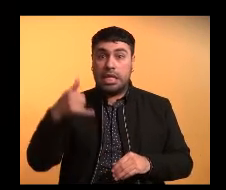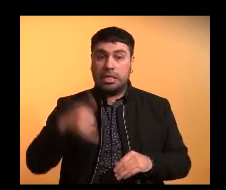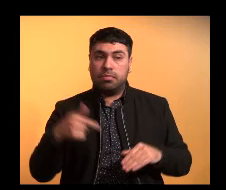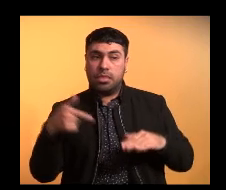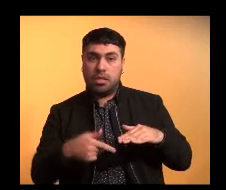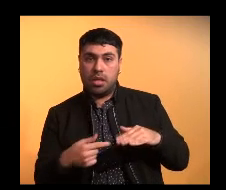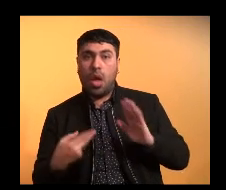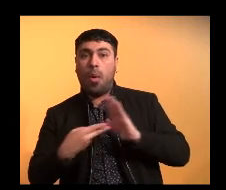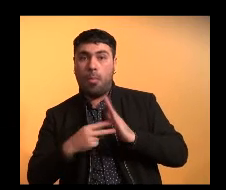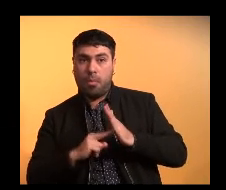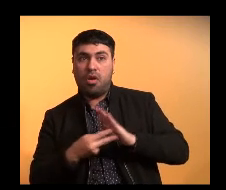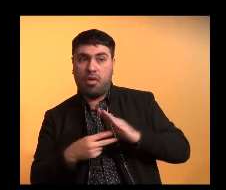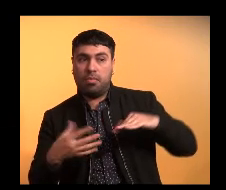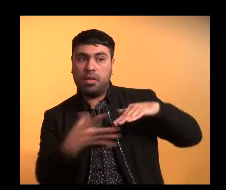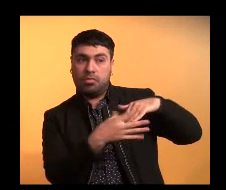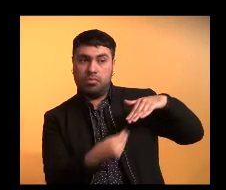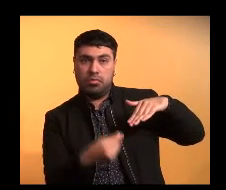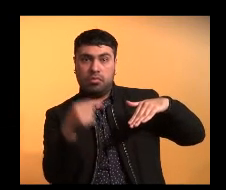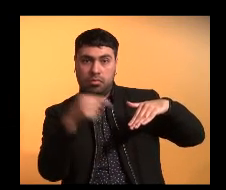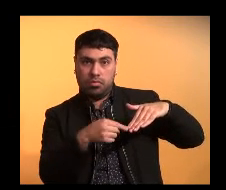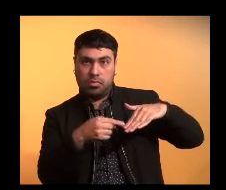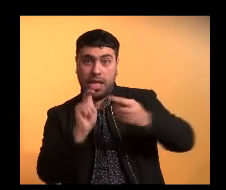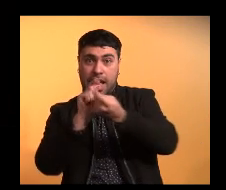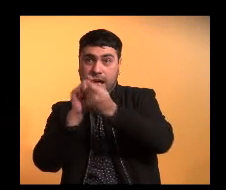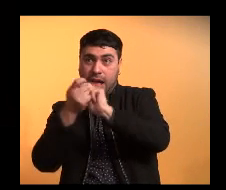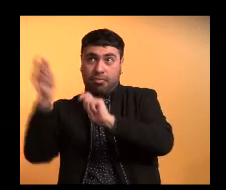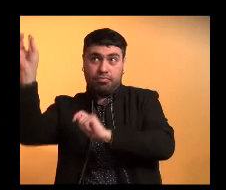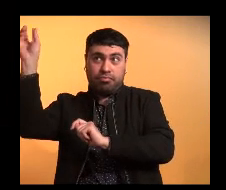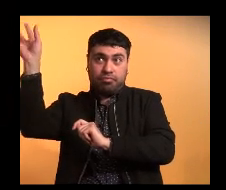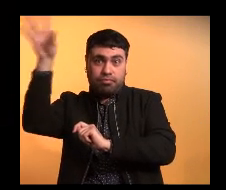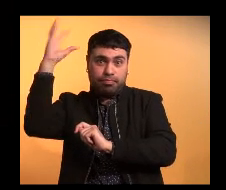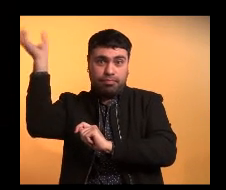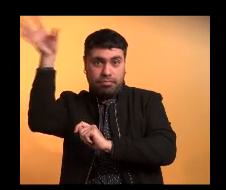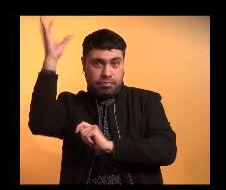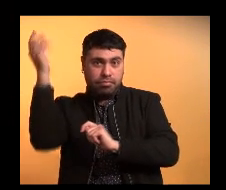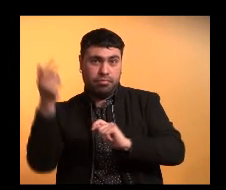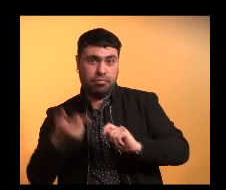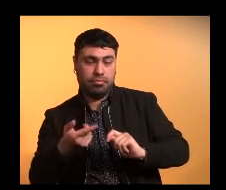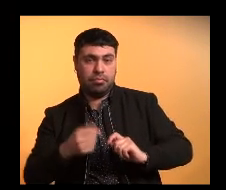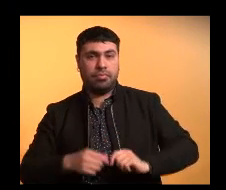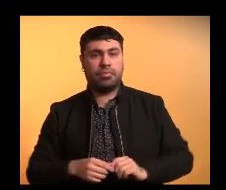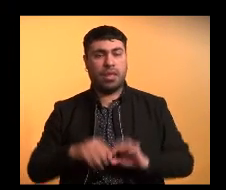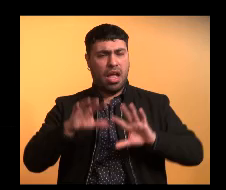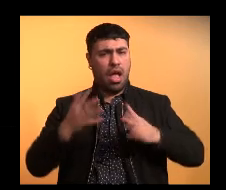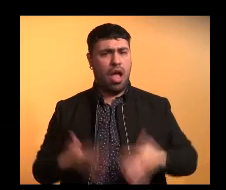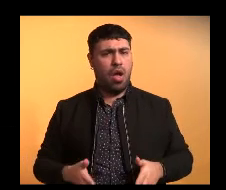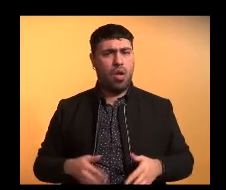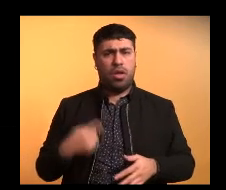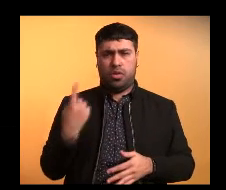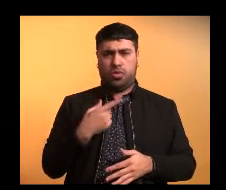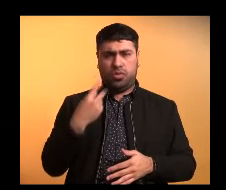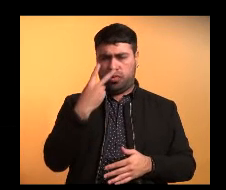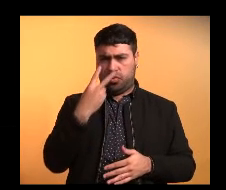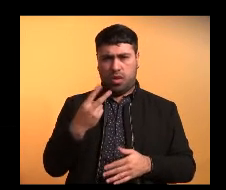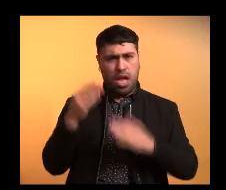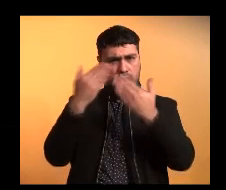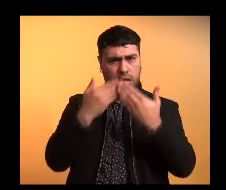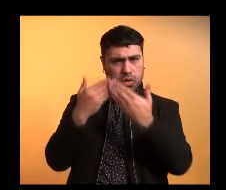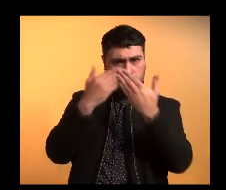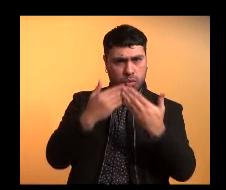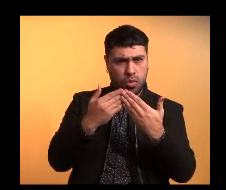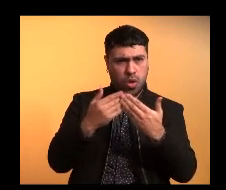en contexto de cambio climático, y lo que nosotros estamos estudiando son estas algas flotantes que son un medio de